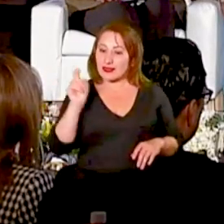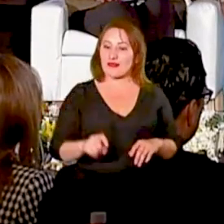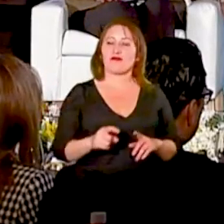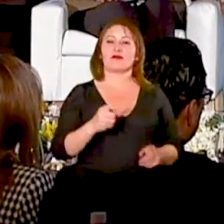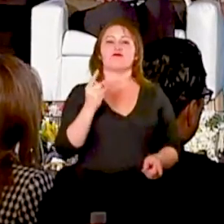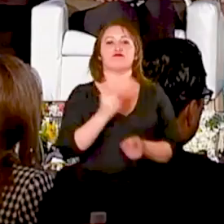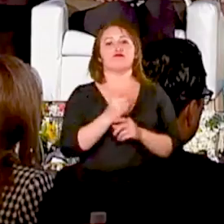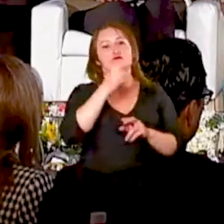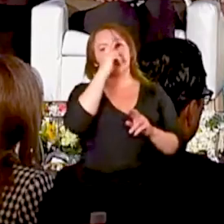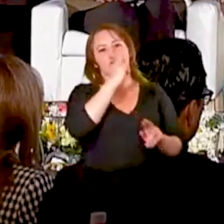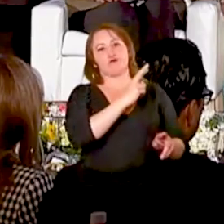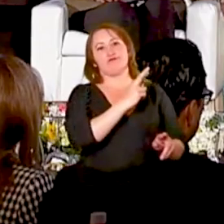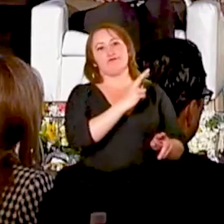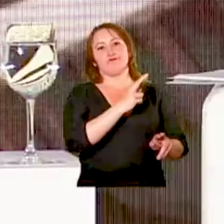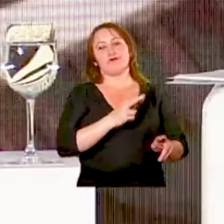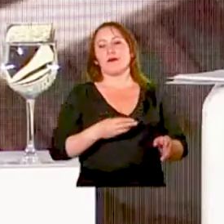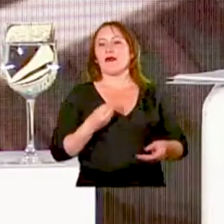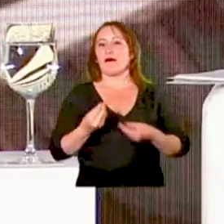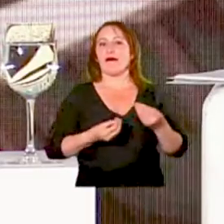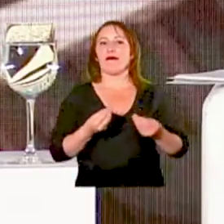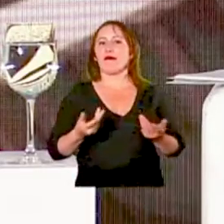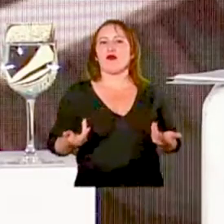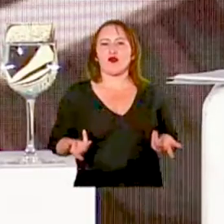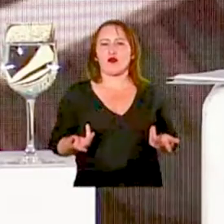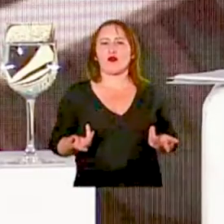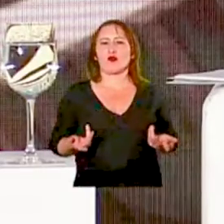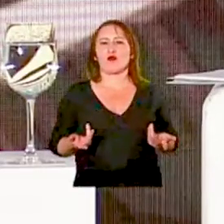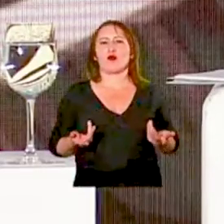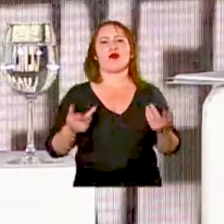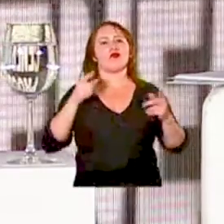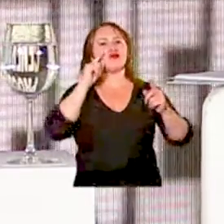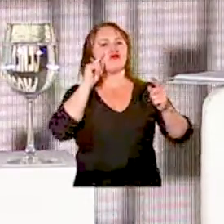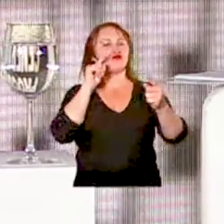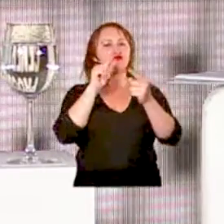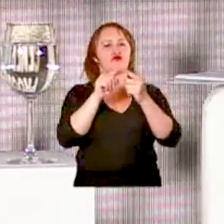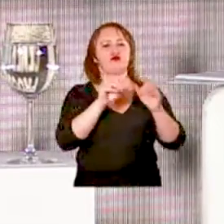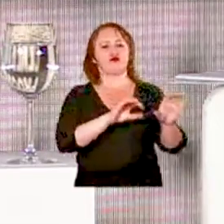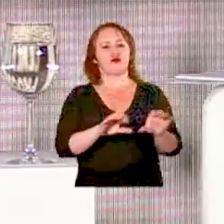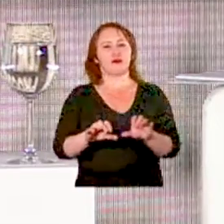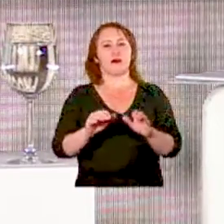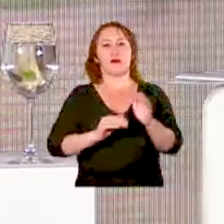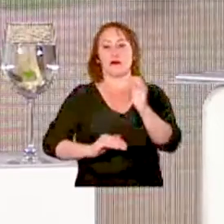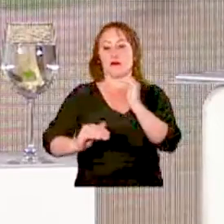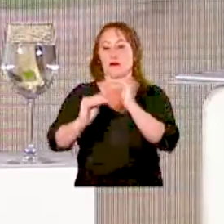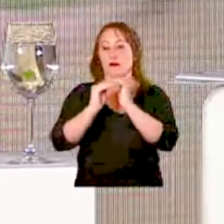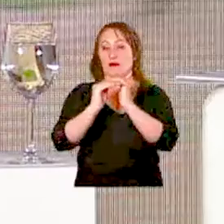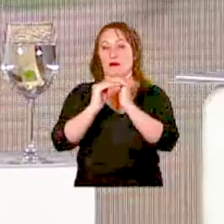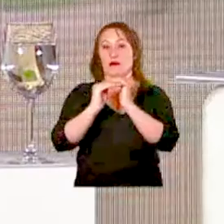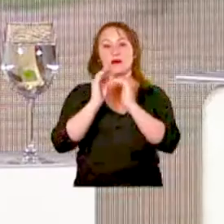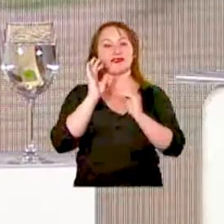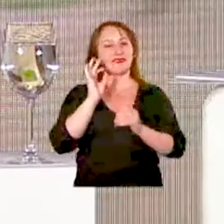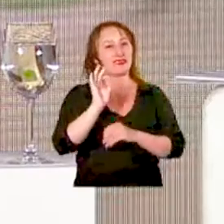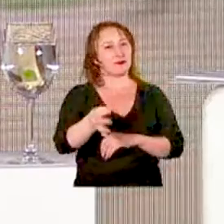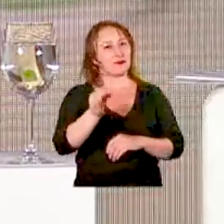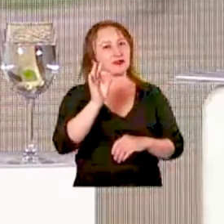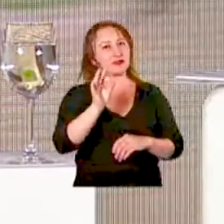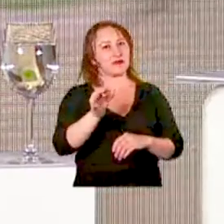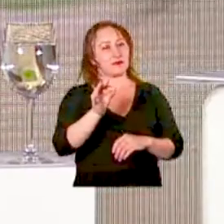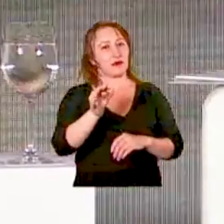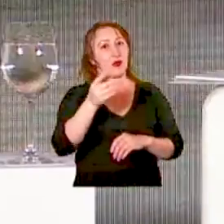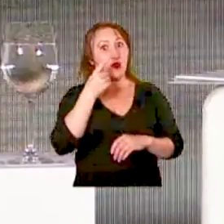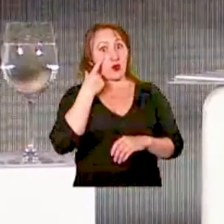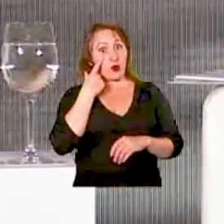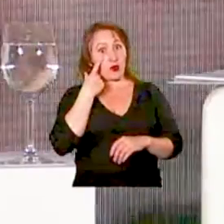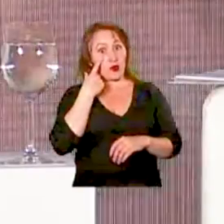hacerlas cumplir y lo hará de una manera, repito, objetiva, equitativa y siempre, porque este es